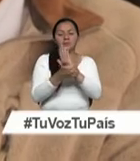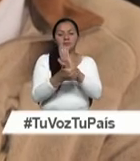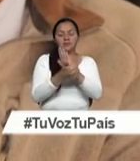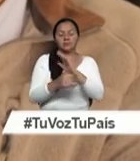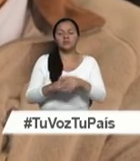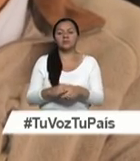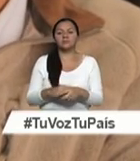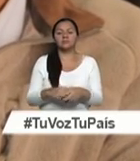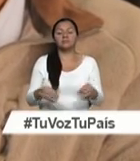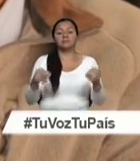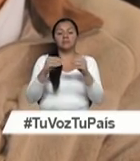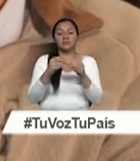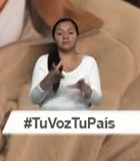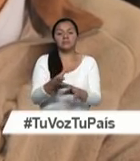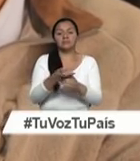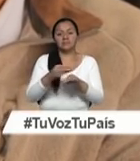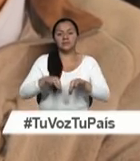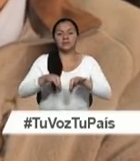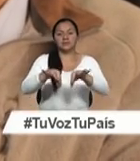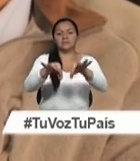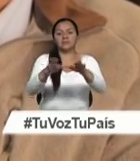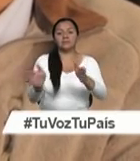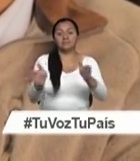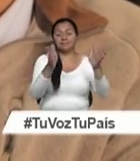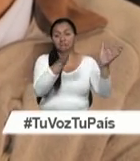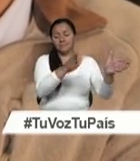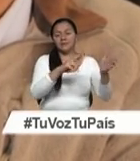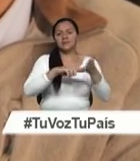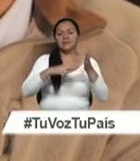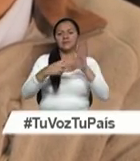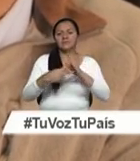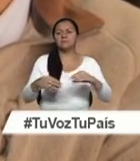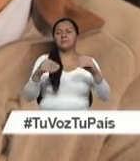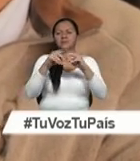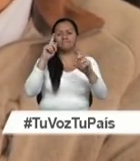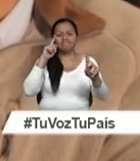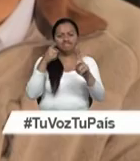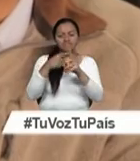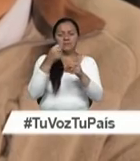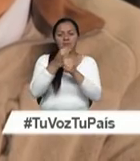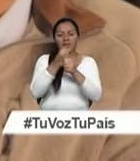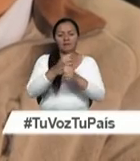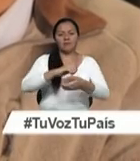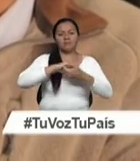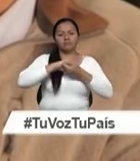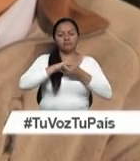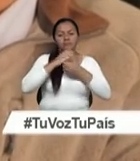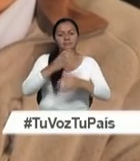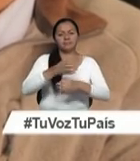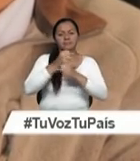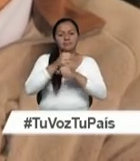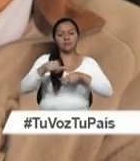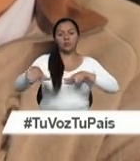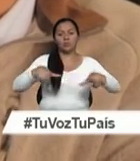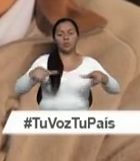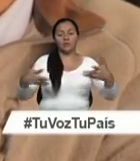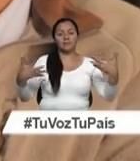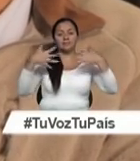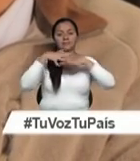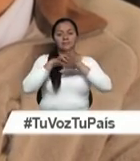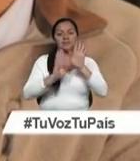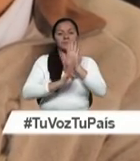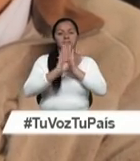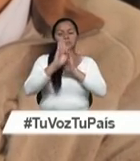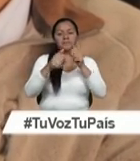también, de rescate de semillas, etc. Es decir, de lo que se trata es de consolidar territorios integrales de